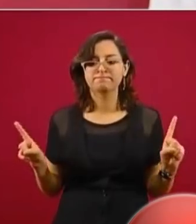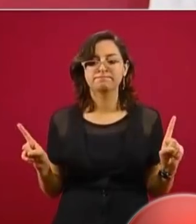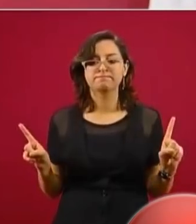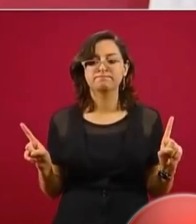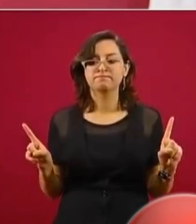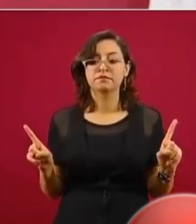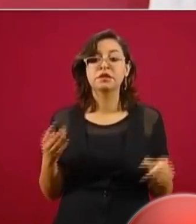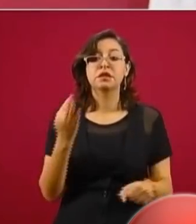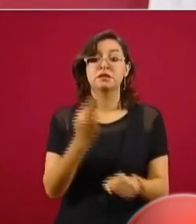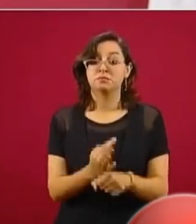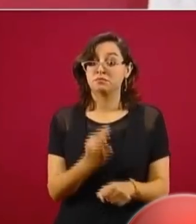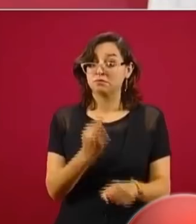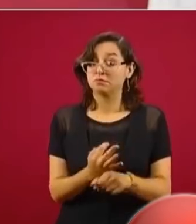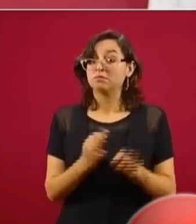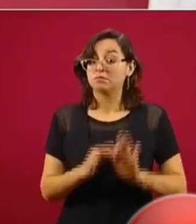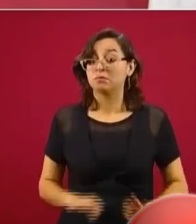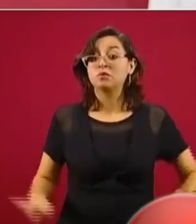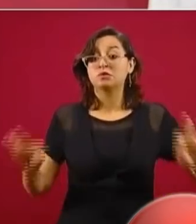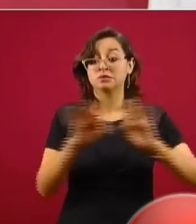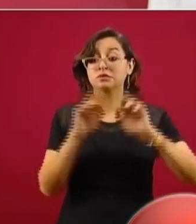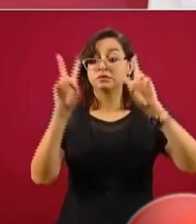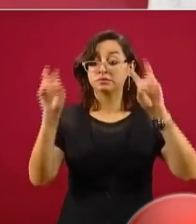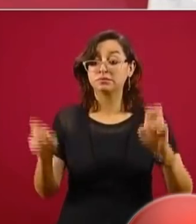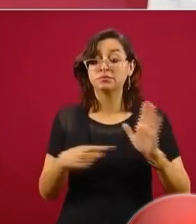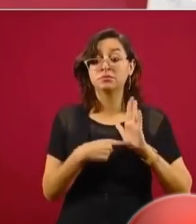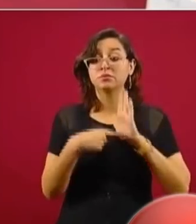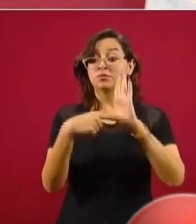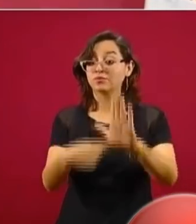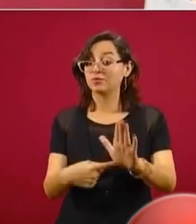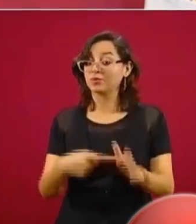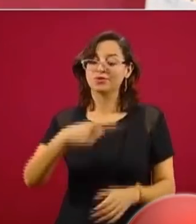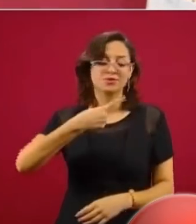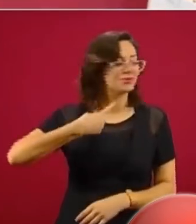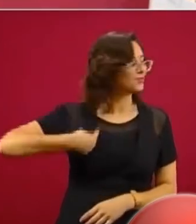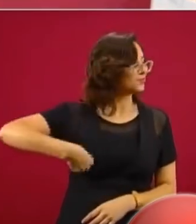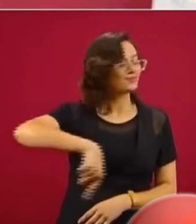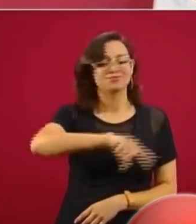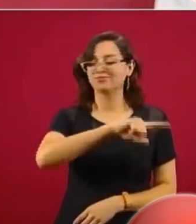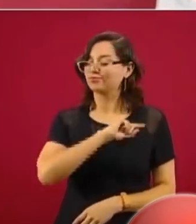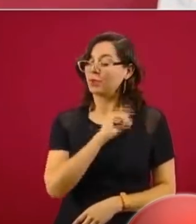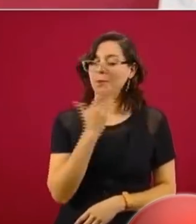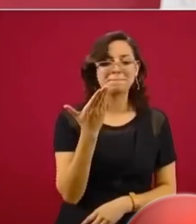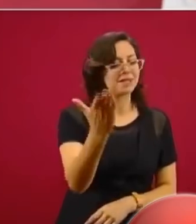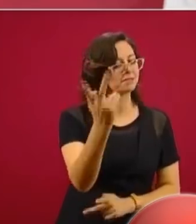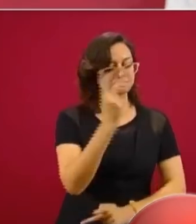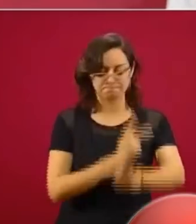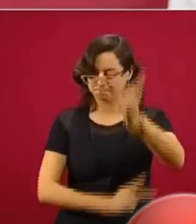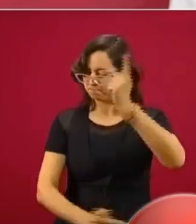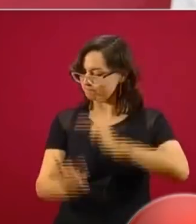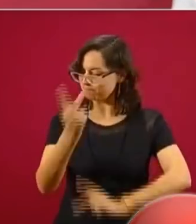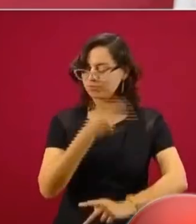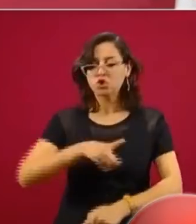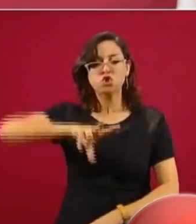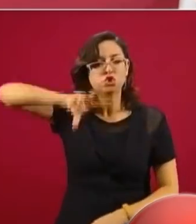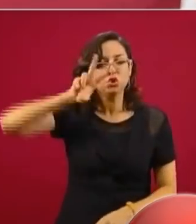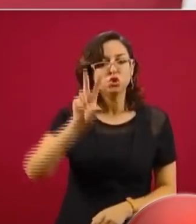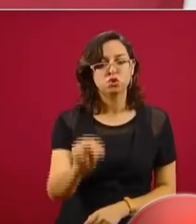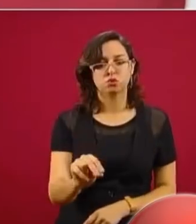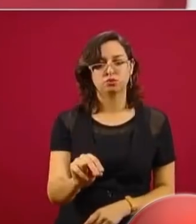tema. Nosotros no vamos a endeudar al